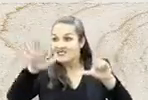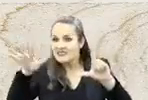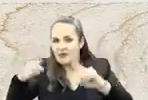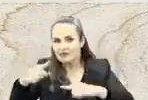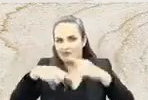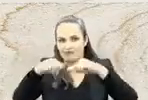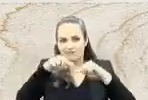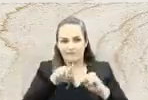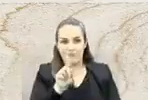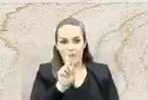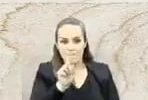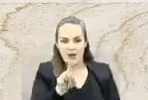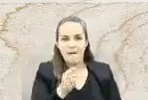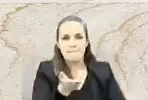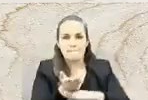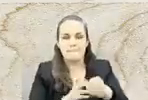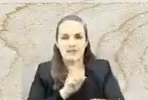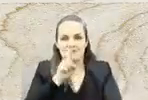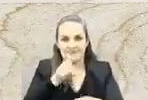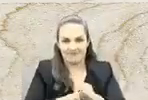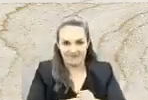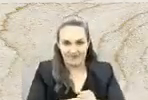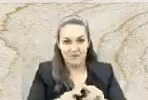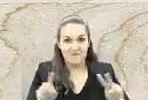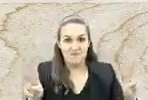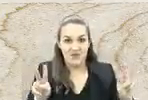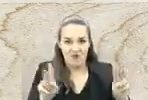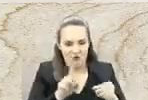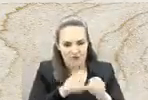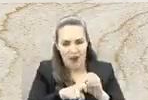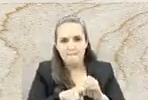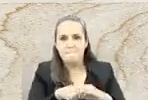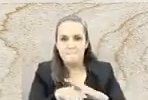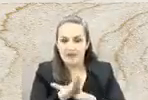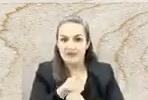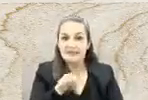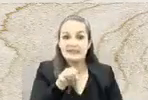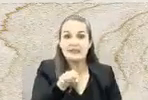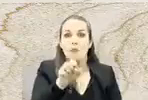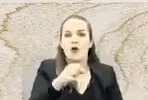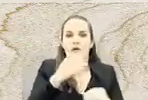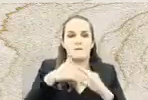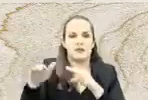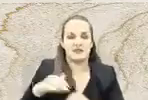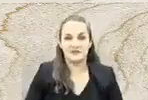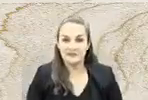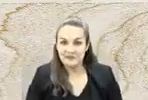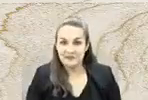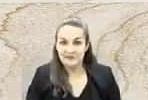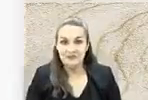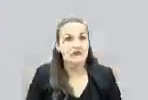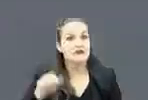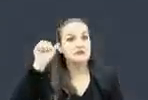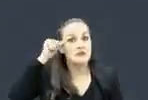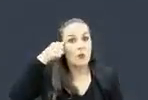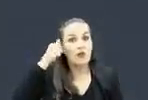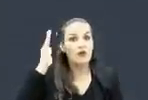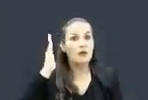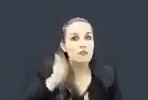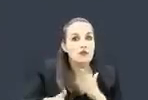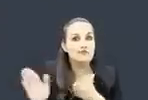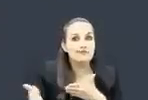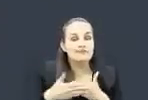en formulario de solicitud online, llene sus datos personales y dé enviar. Recuerde que tiene plazo hasta